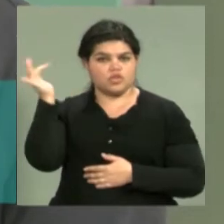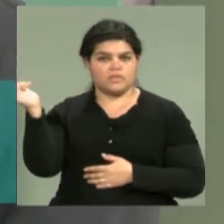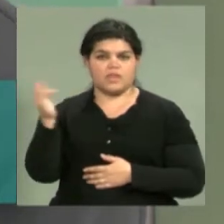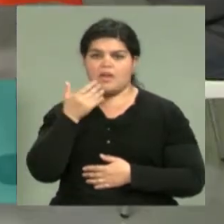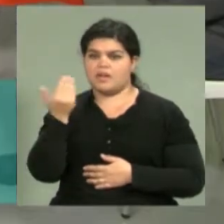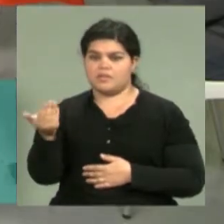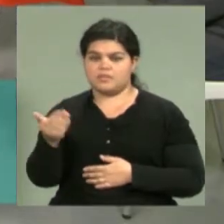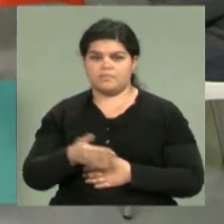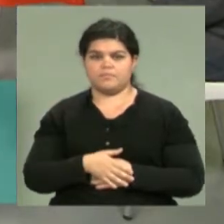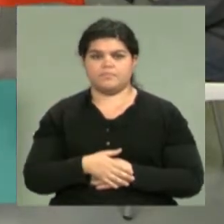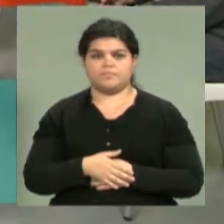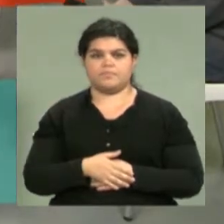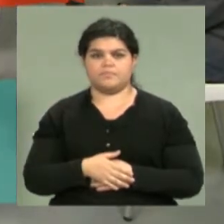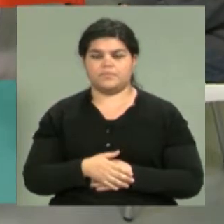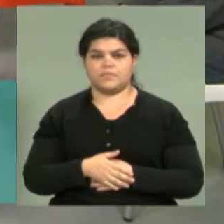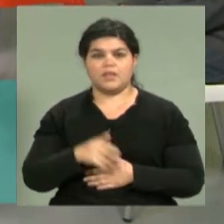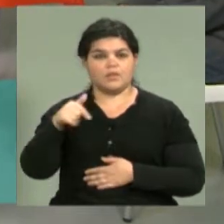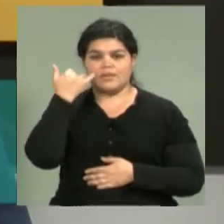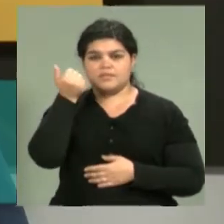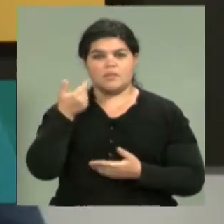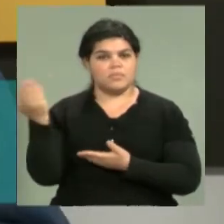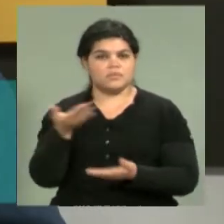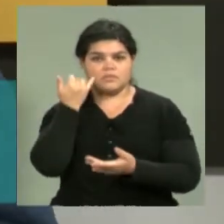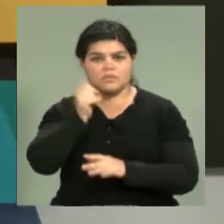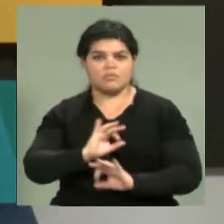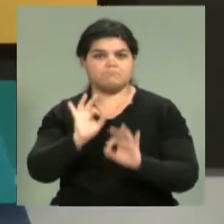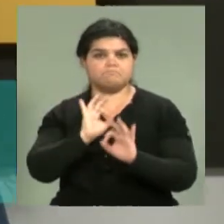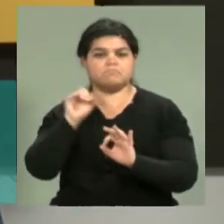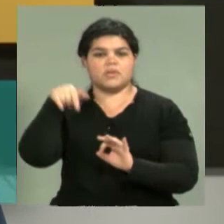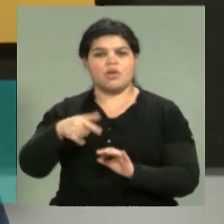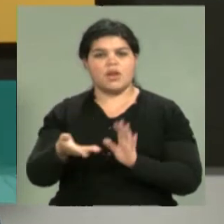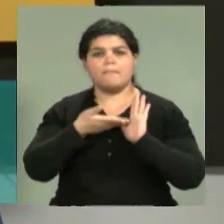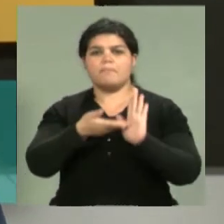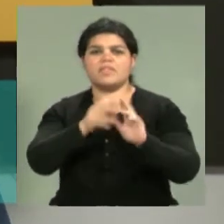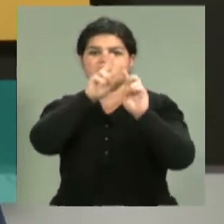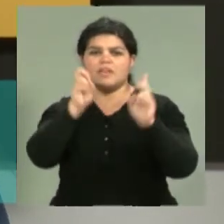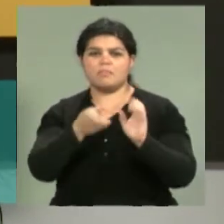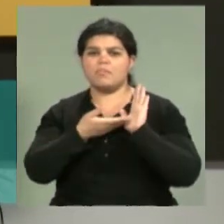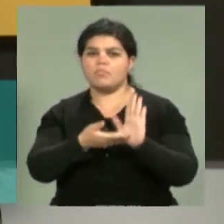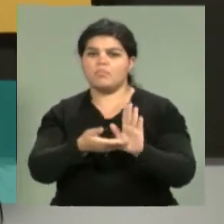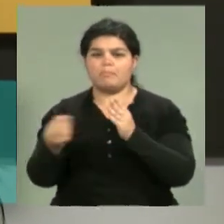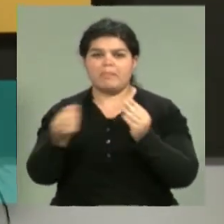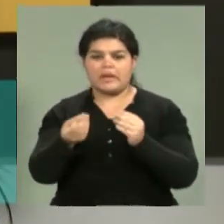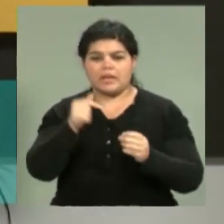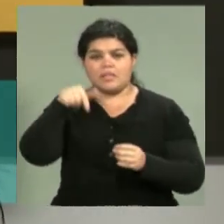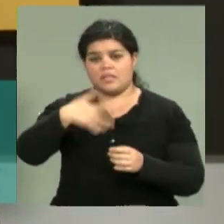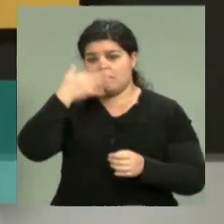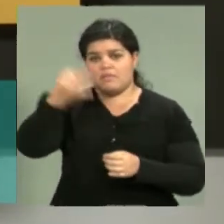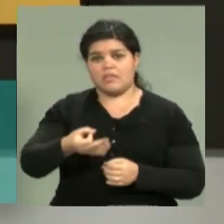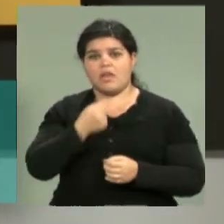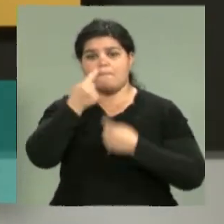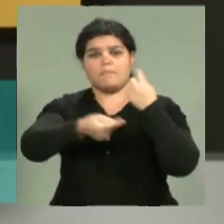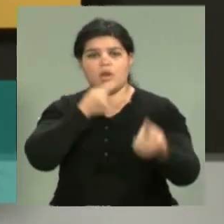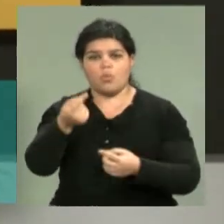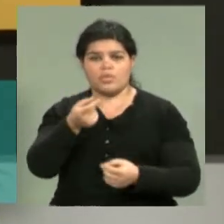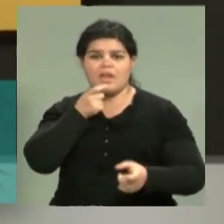Buenas tardes, muchas gracias. Bueno, ya estamos presentados todos, ahora vamos a intentar presentar un poco más el tema para que sí se empiecen a generar las preguntas,